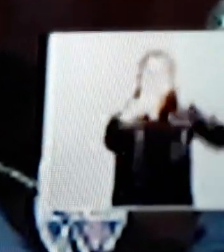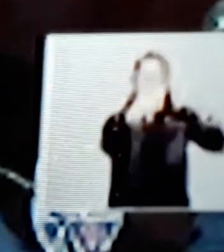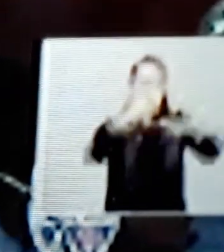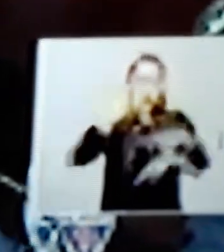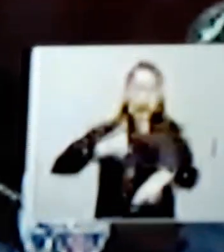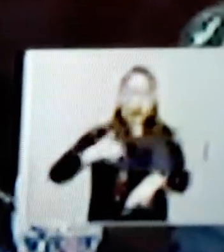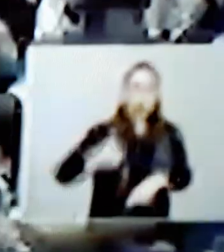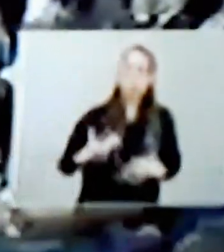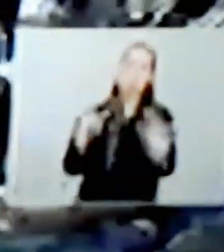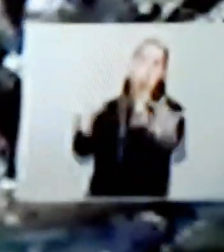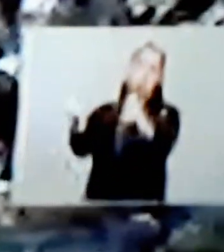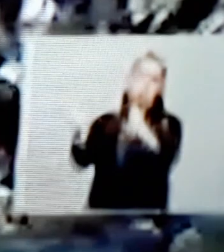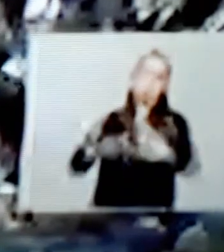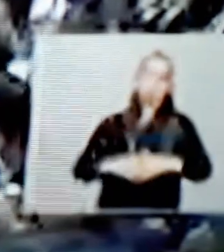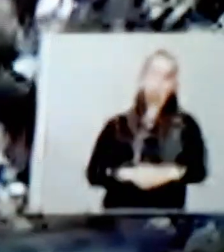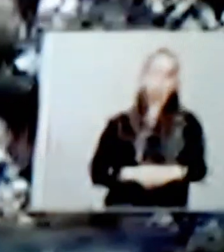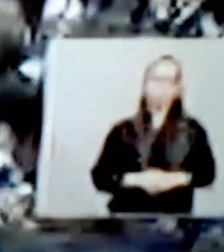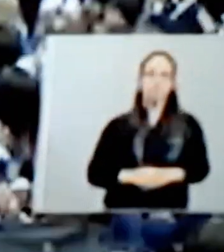argentinos.